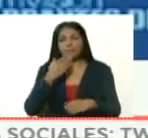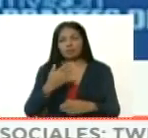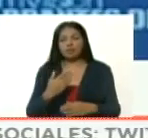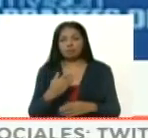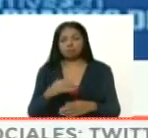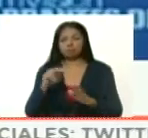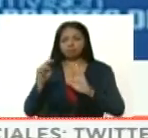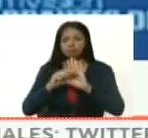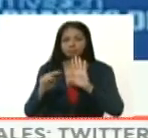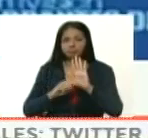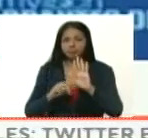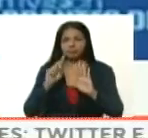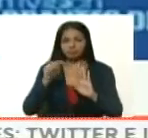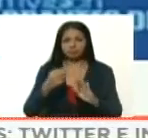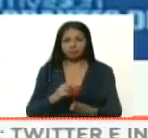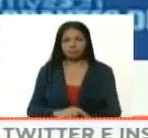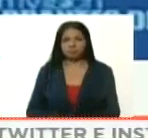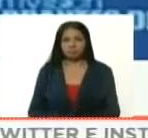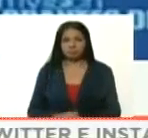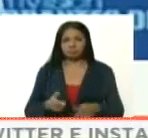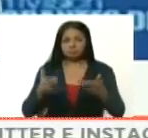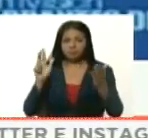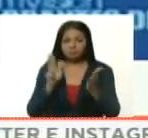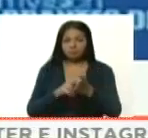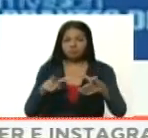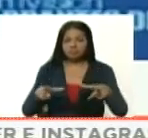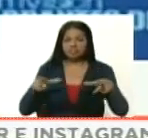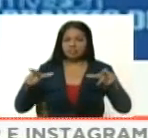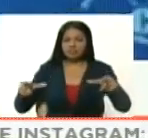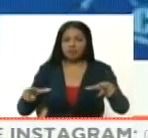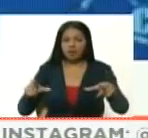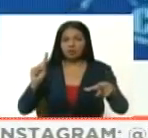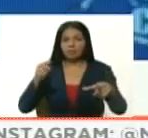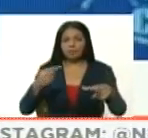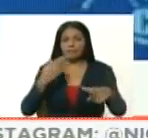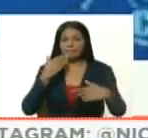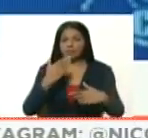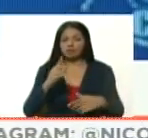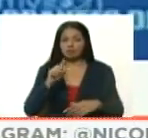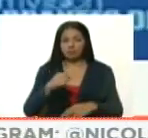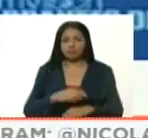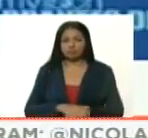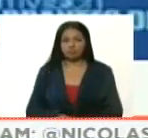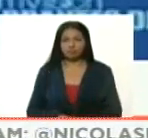debidamente revisado y certificado, me están solicitando